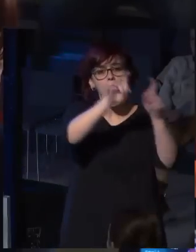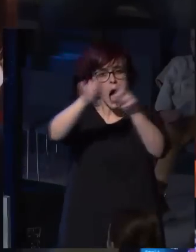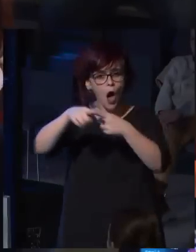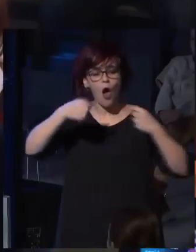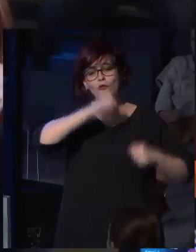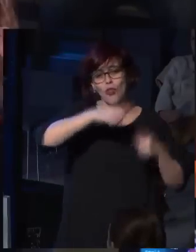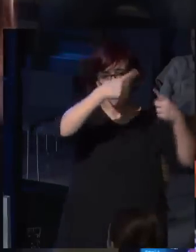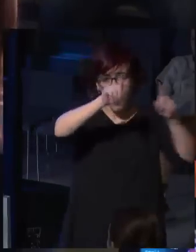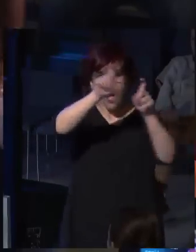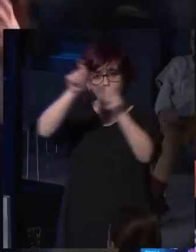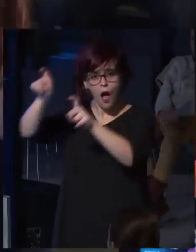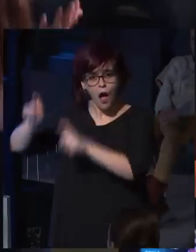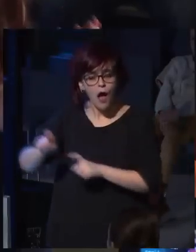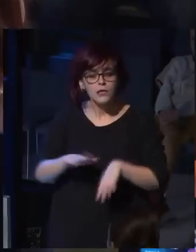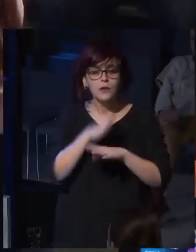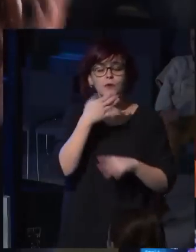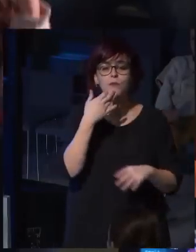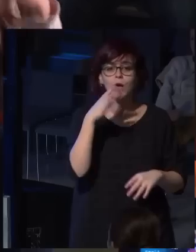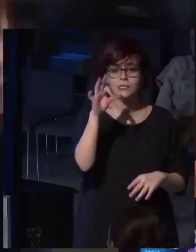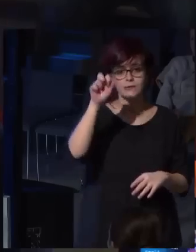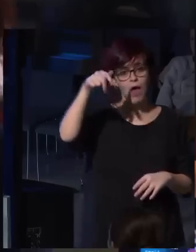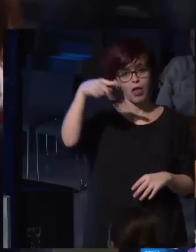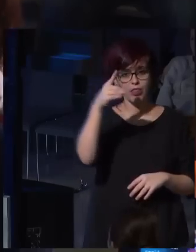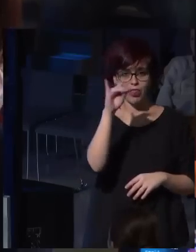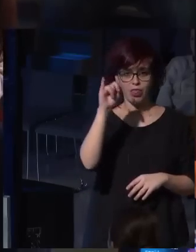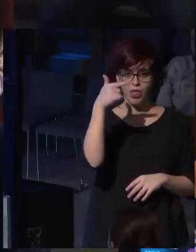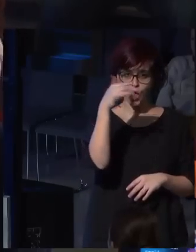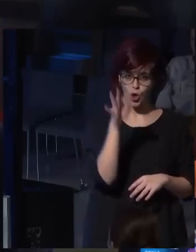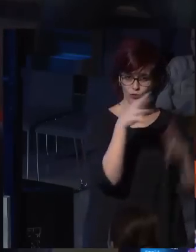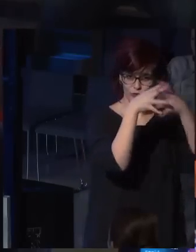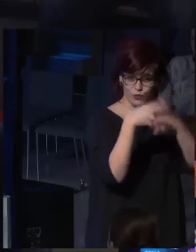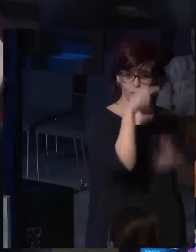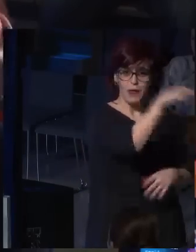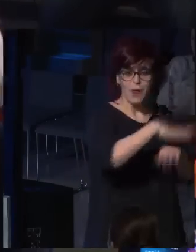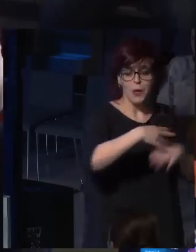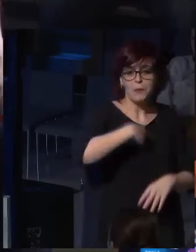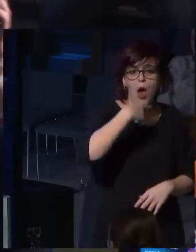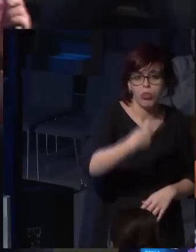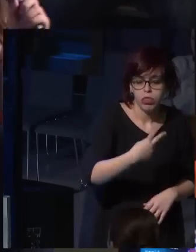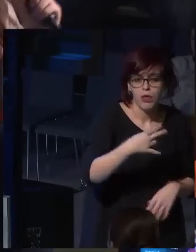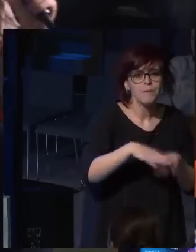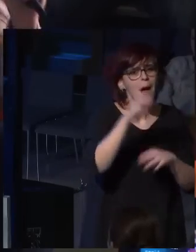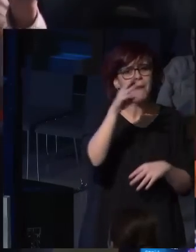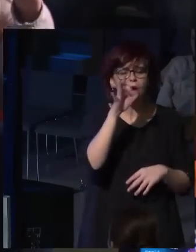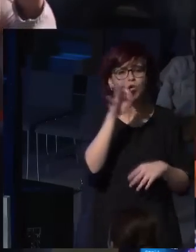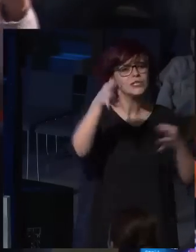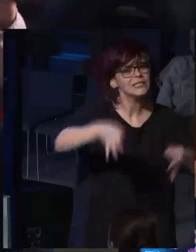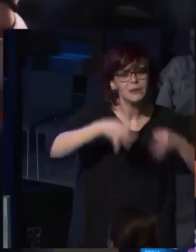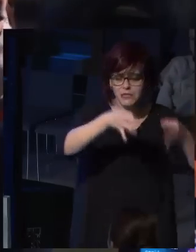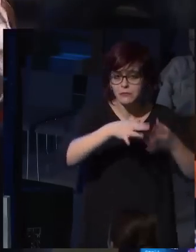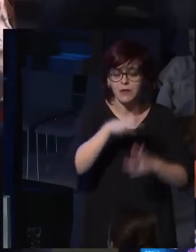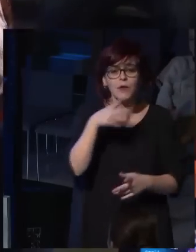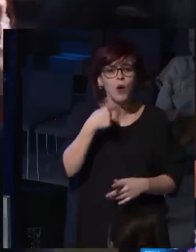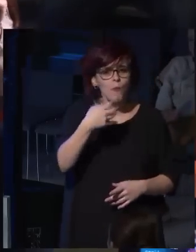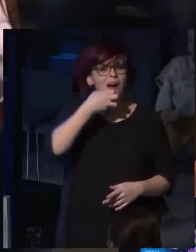claro, nosotras mismas, de, por ejemplo, en San Diego, es como una espinita que tenemos clavada de las voces. Pues eso, Paco siempre era a mí, me gusta más